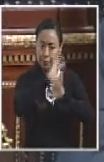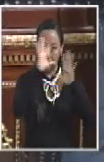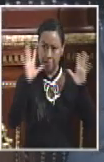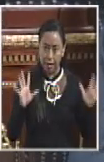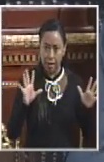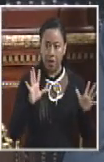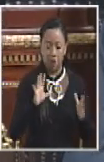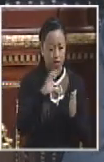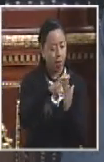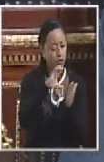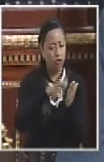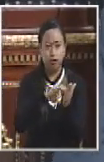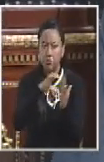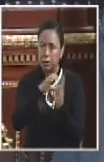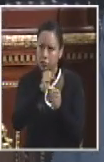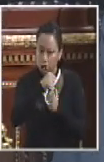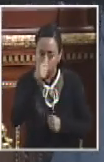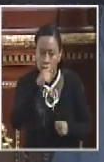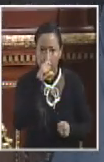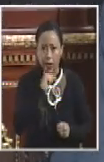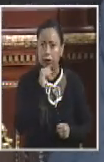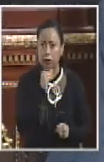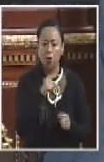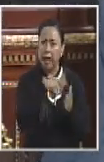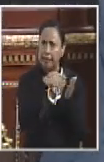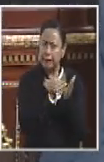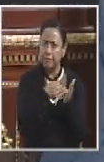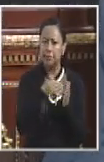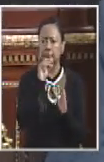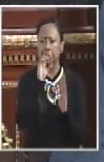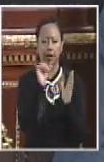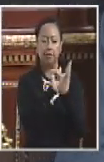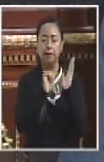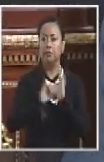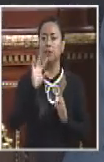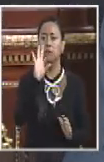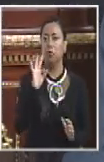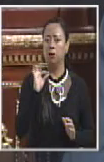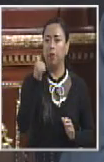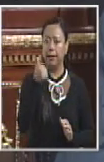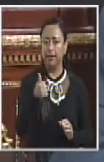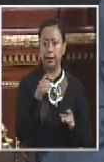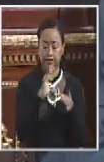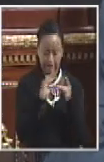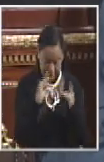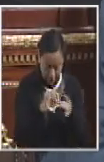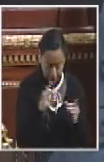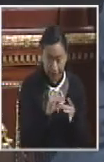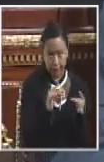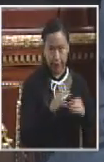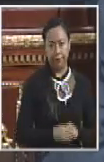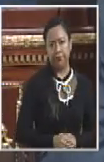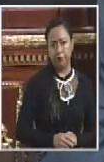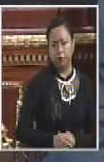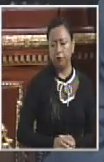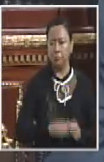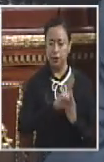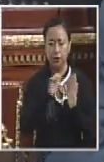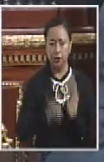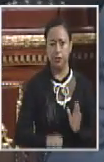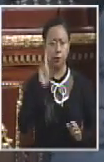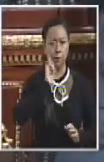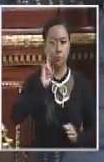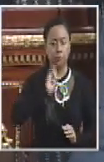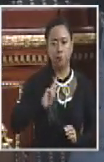la Constitución en su artículo 46, donde se habla que el documento que nos tiene que enviar la jefa de gobierno debe